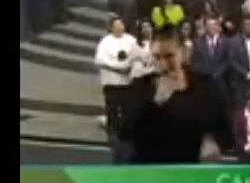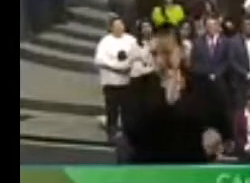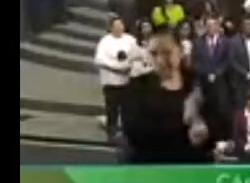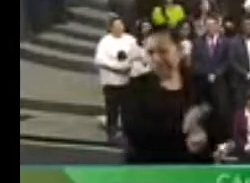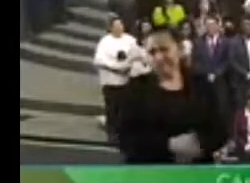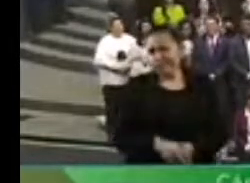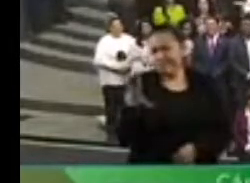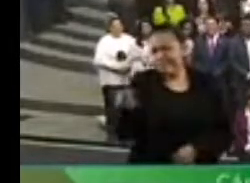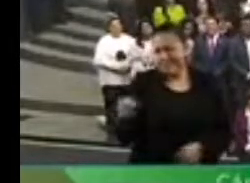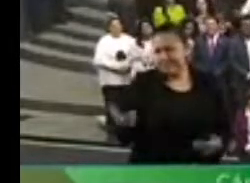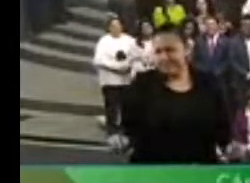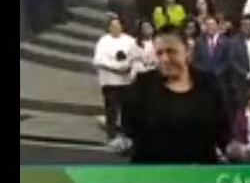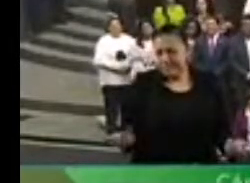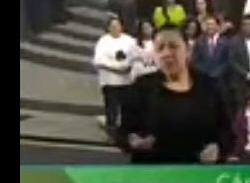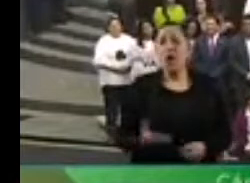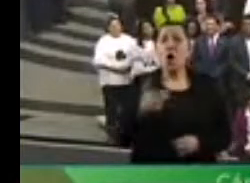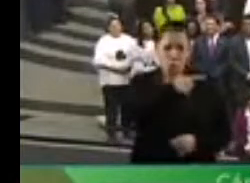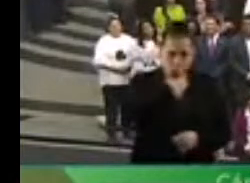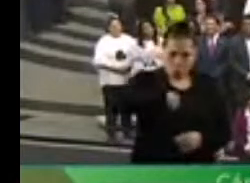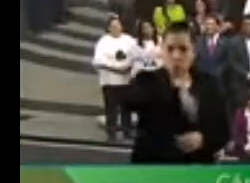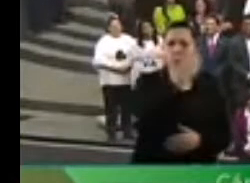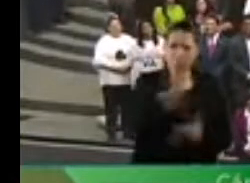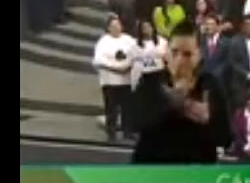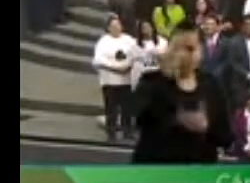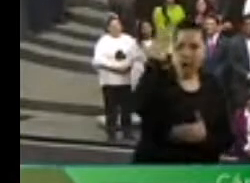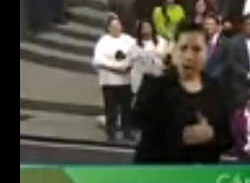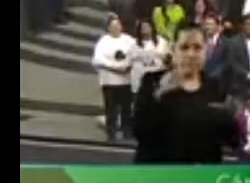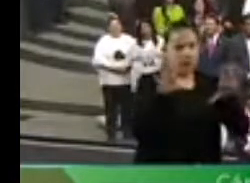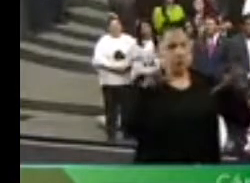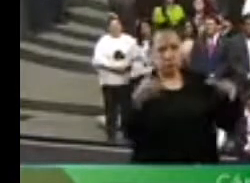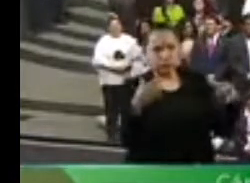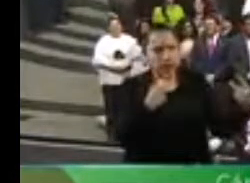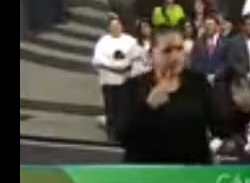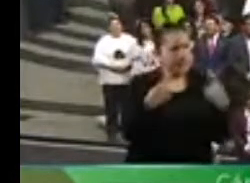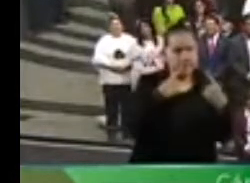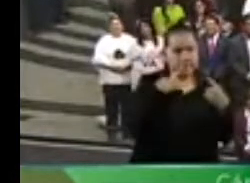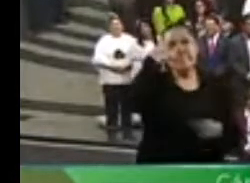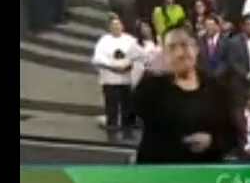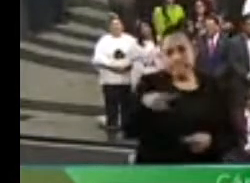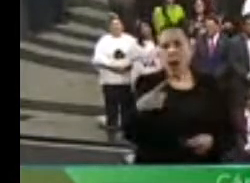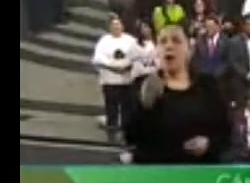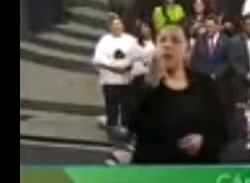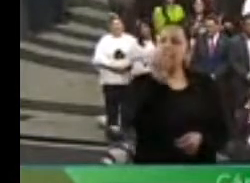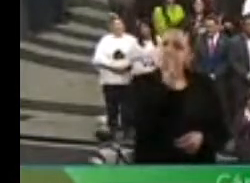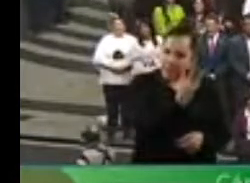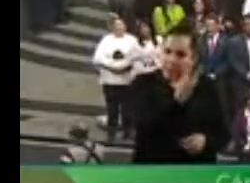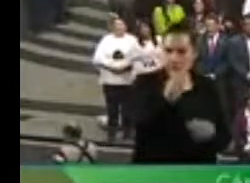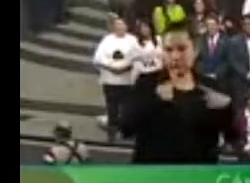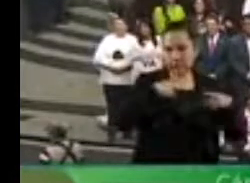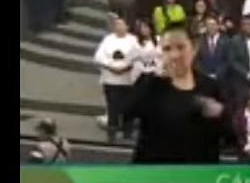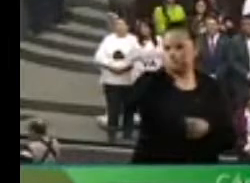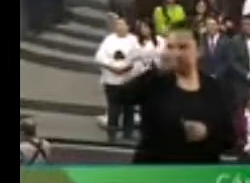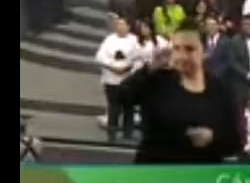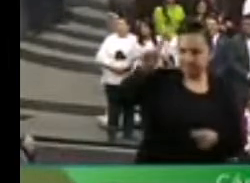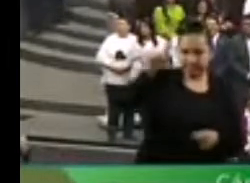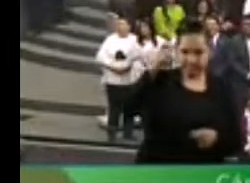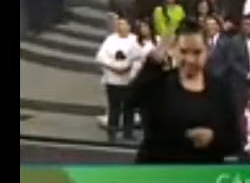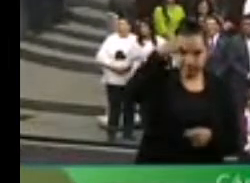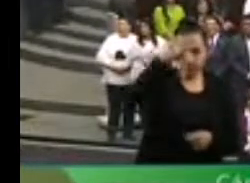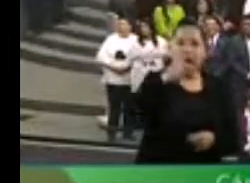mayoría, aceptamos que fueran 3 especialistas a favor y 3 en contra. Participó por primera vez la Junta